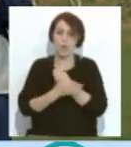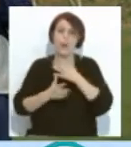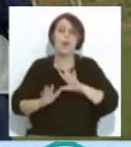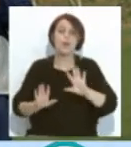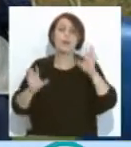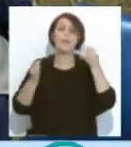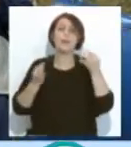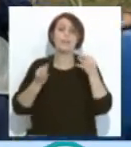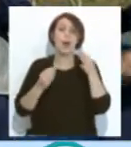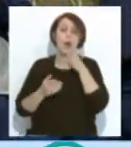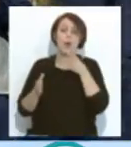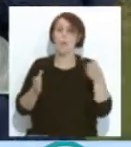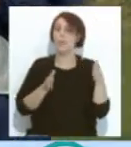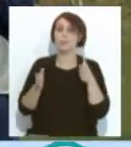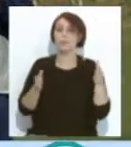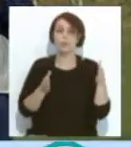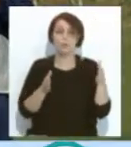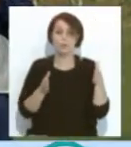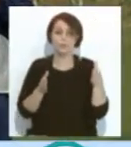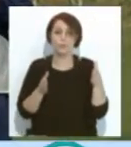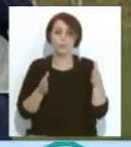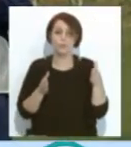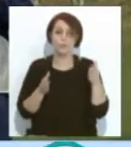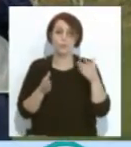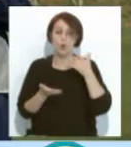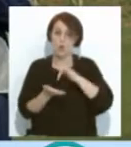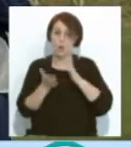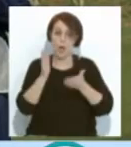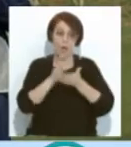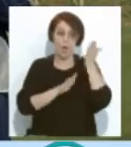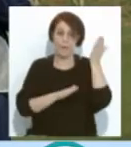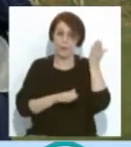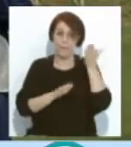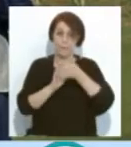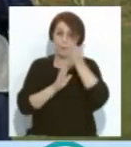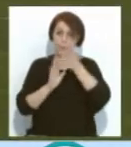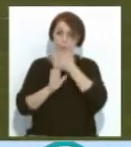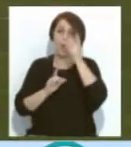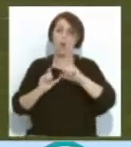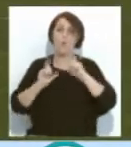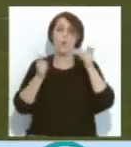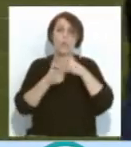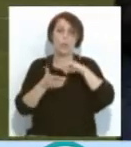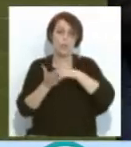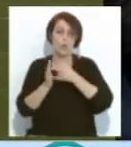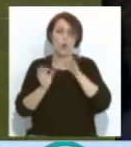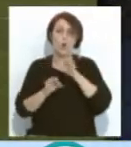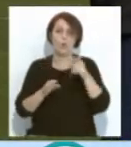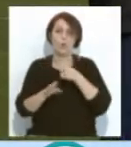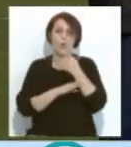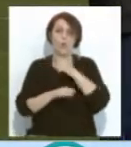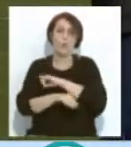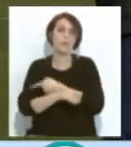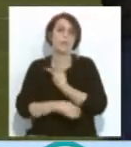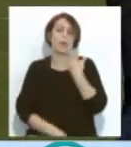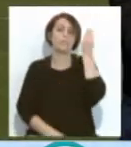Ahora llega el momento de las salidas. Y el cuerpo técnico o la dirección deportiva